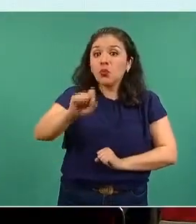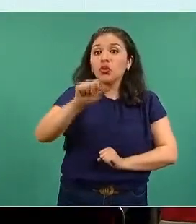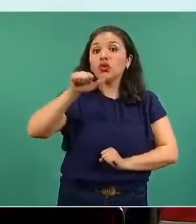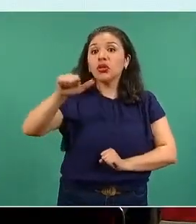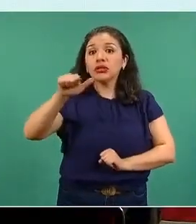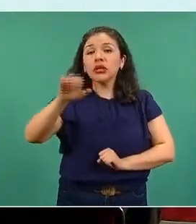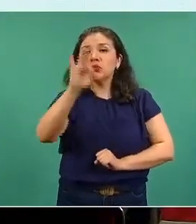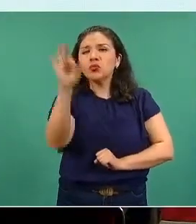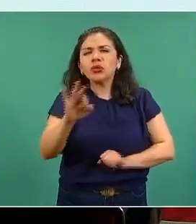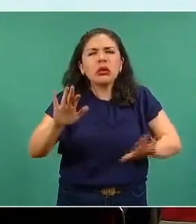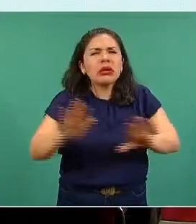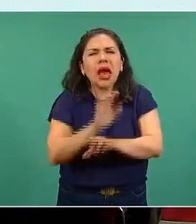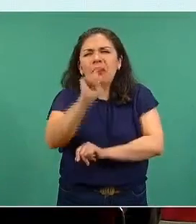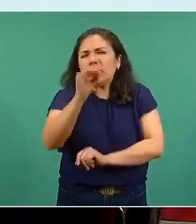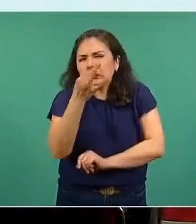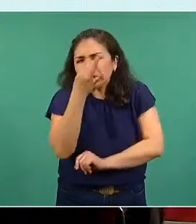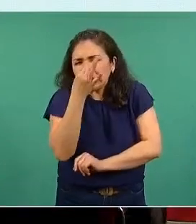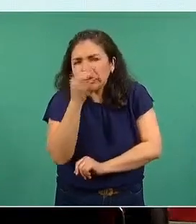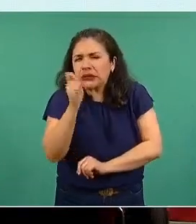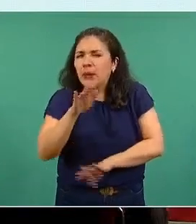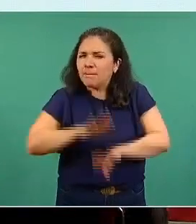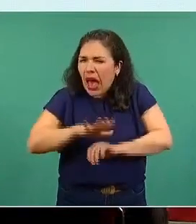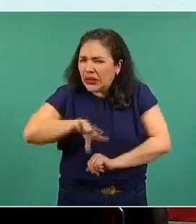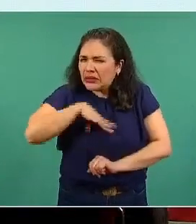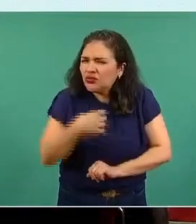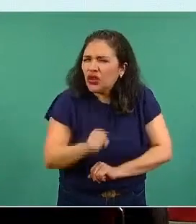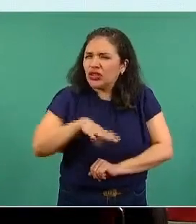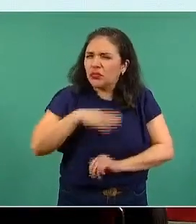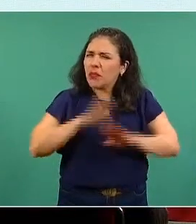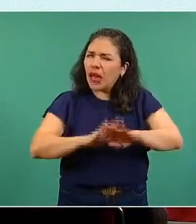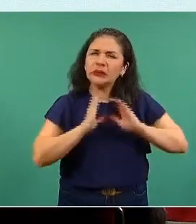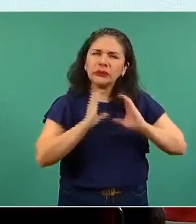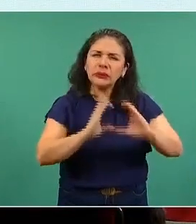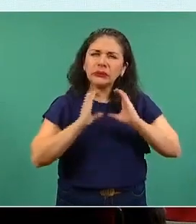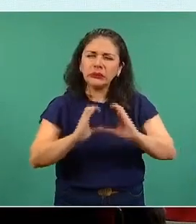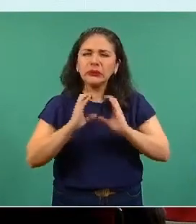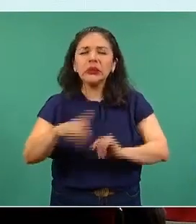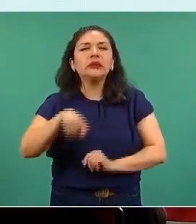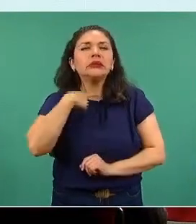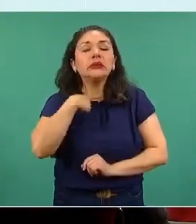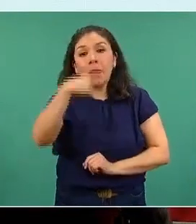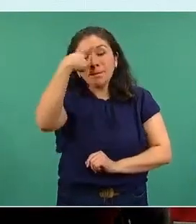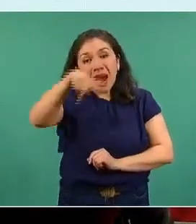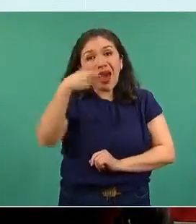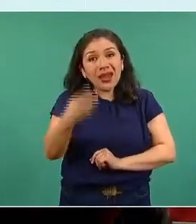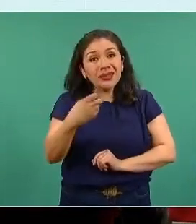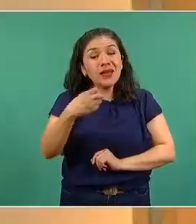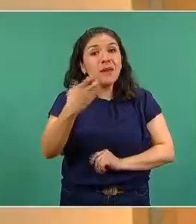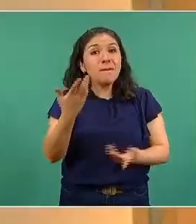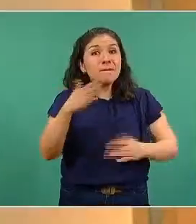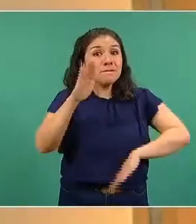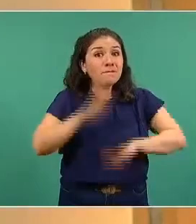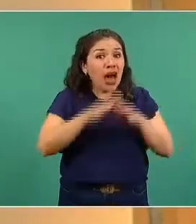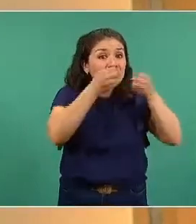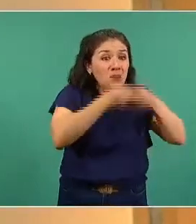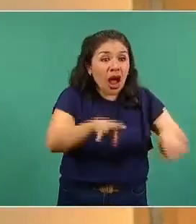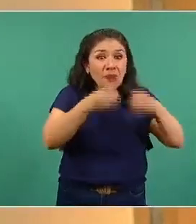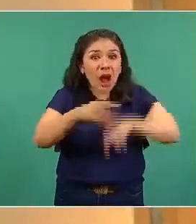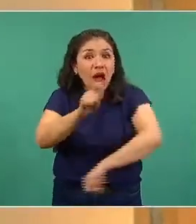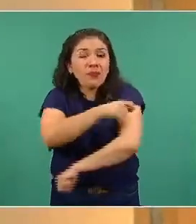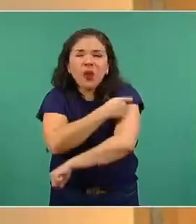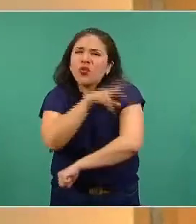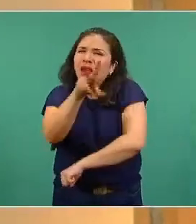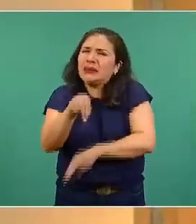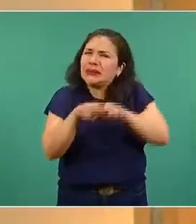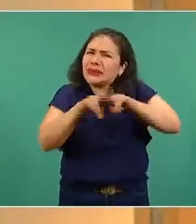ha cambiado mínimamente, se está haciendo un esfuerzo muy cuidadoso para que no se desperdicie nada de la